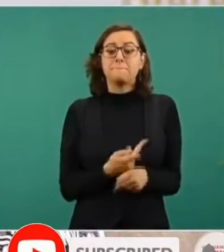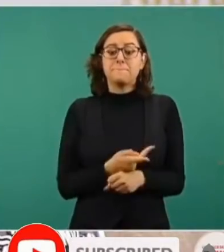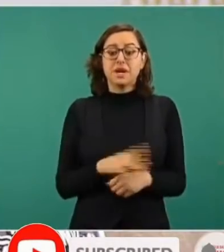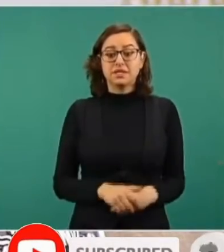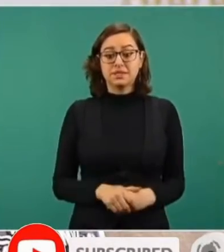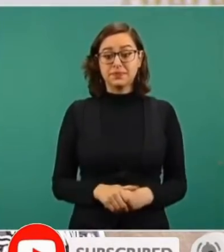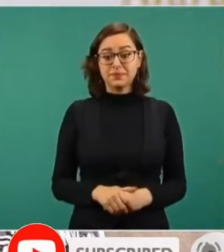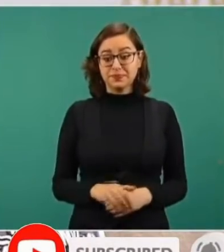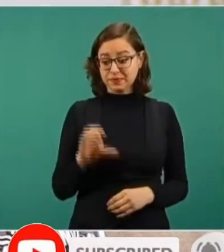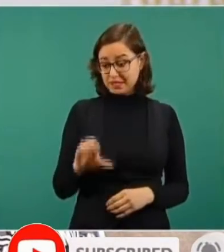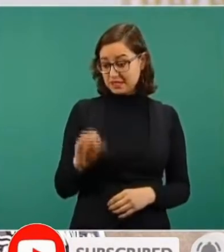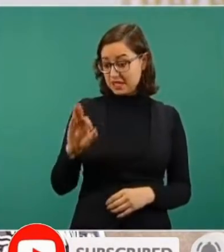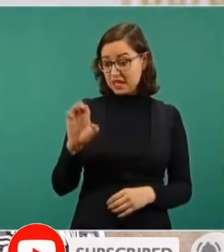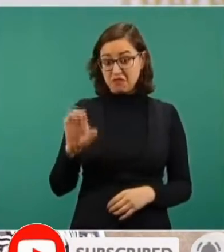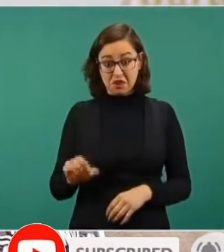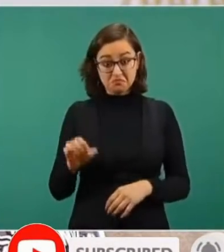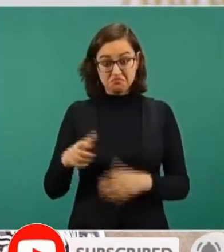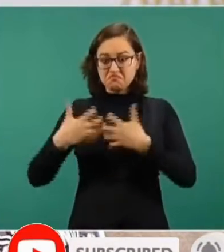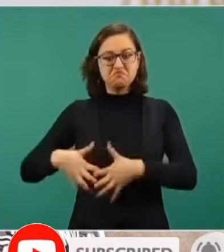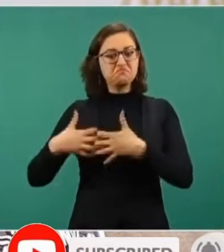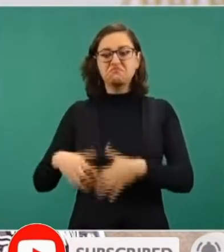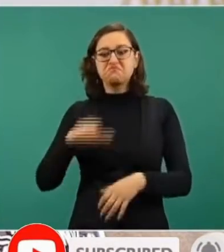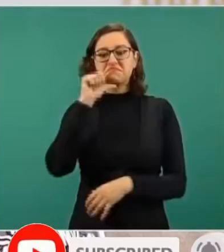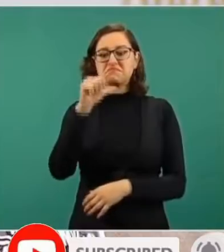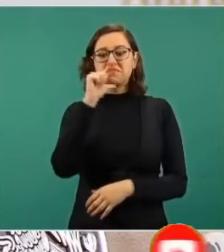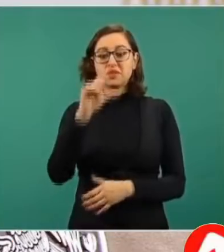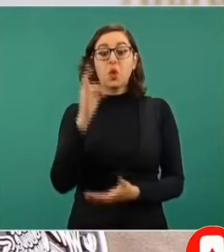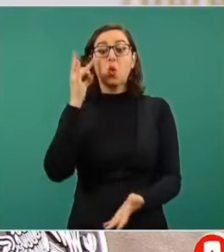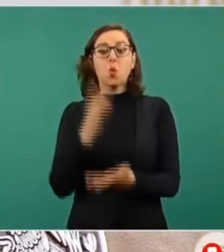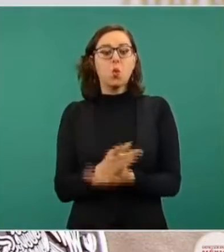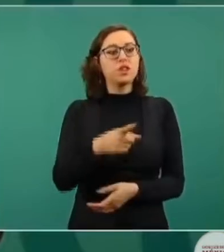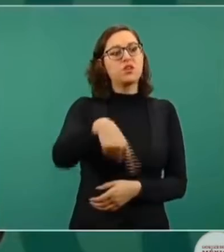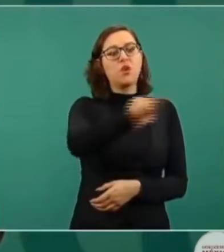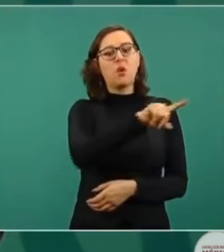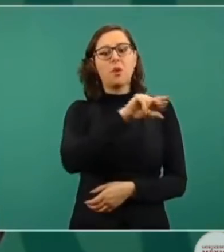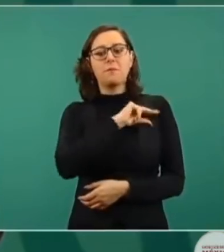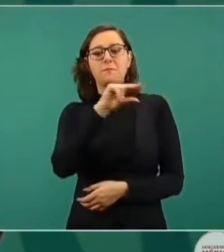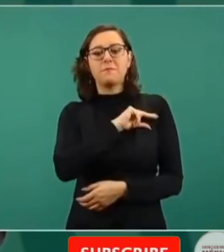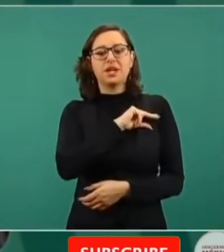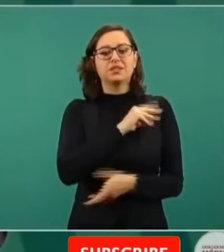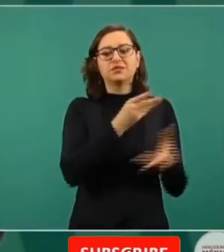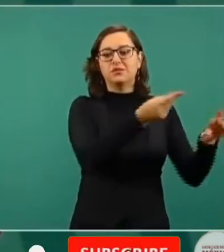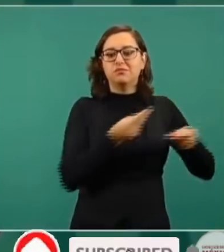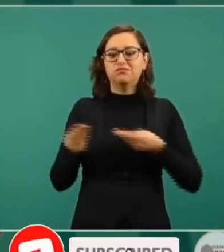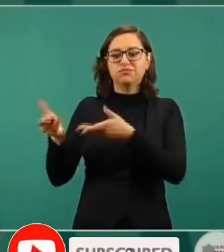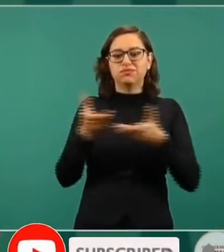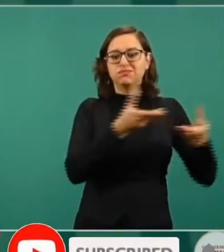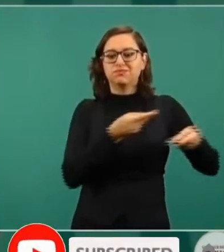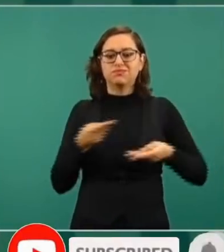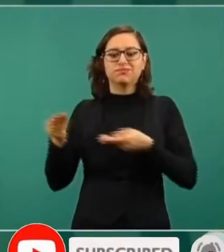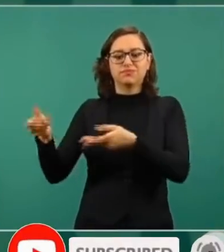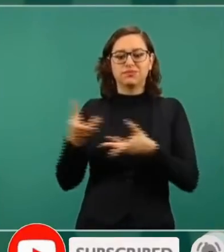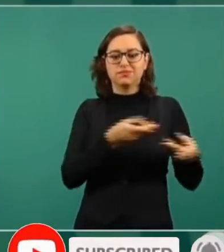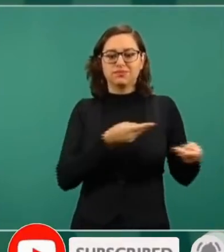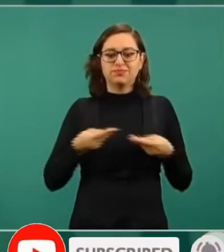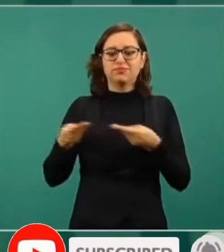en trampolín para los intereses privados. Se obliga a la CFE a comprarle energía a los productores, a